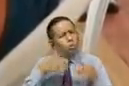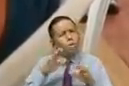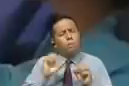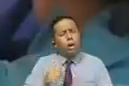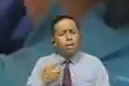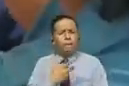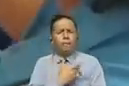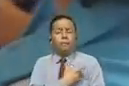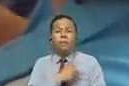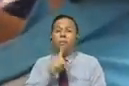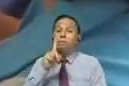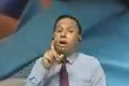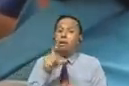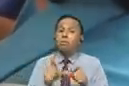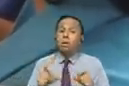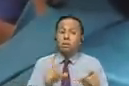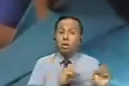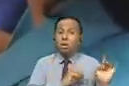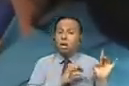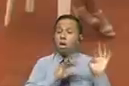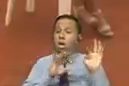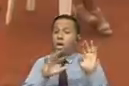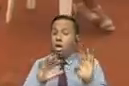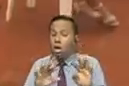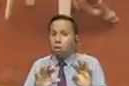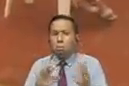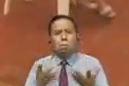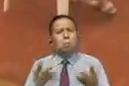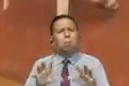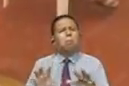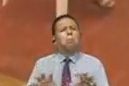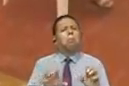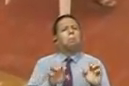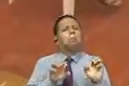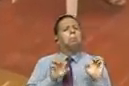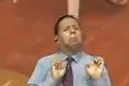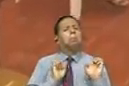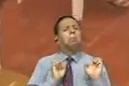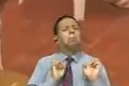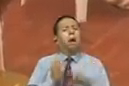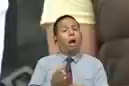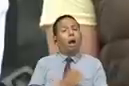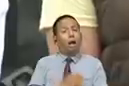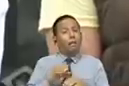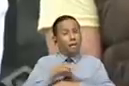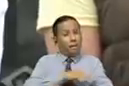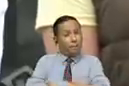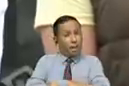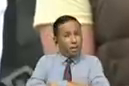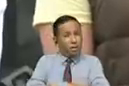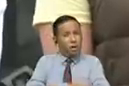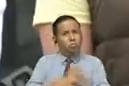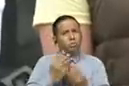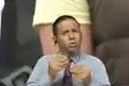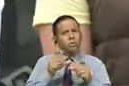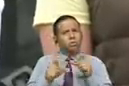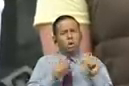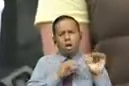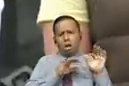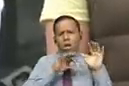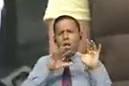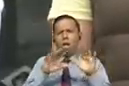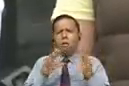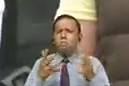está acudiendo como se espera, tal como ocurrió en la jornada de vacunación que se desarrolló en el Malecón 2000. Esperábamos por lo menos por día tener